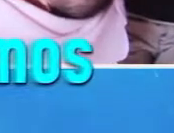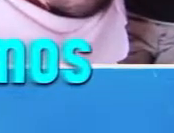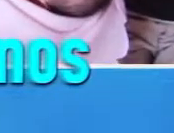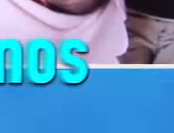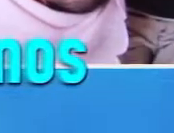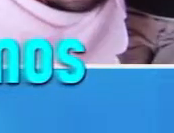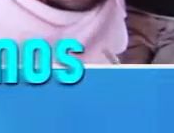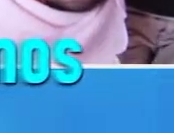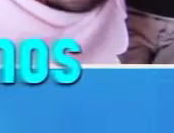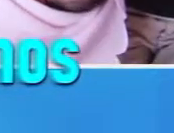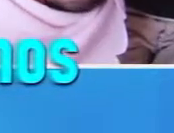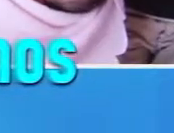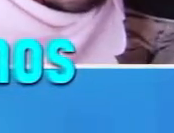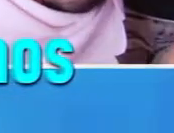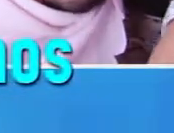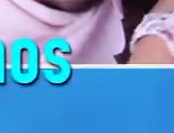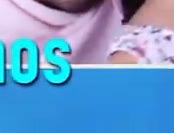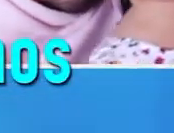y